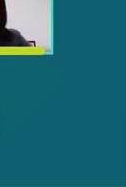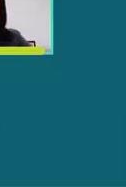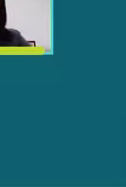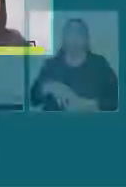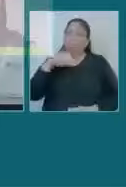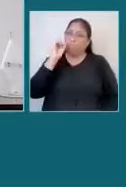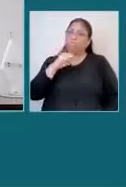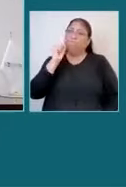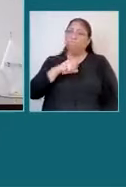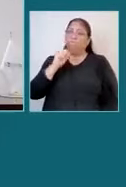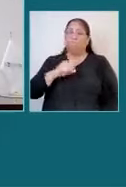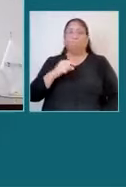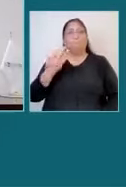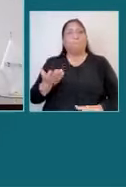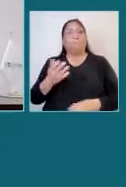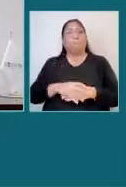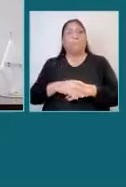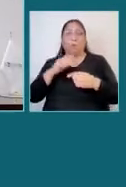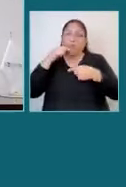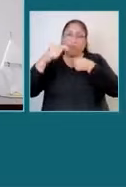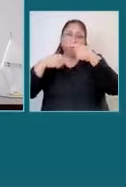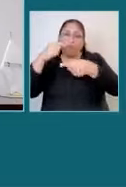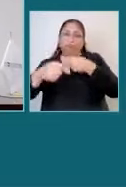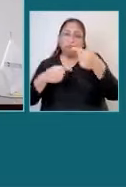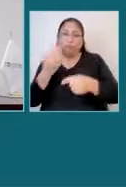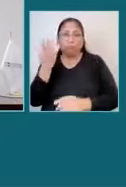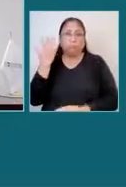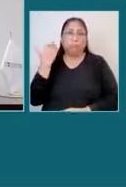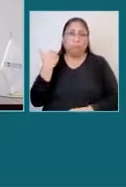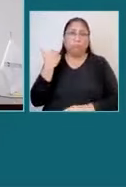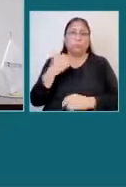Sí, claro que sí, Jenny. A ver, como te comentaba,